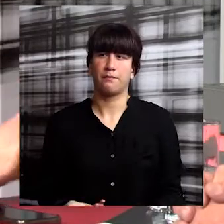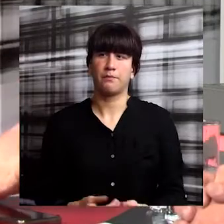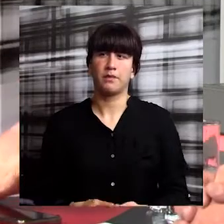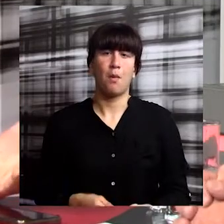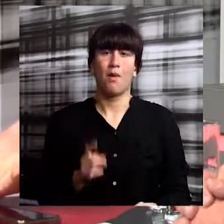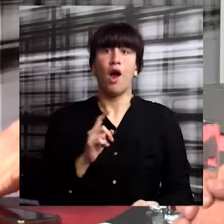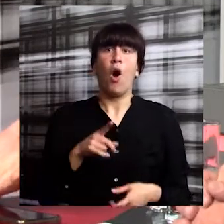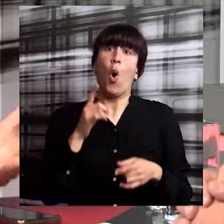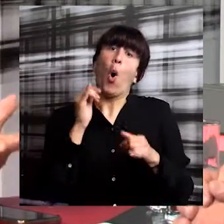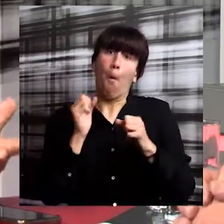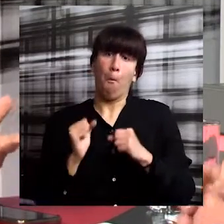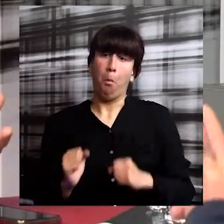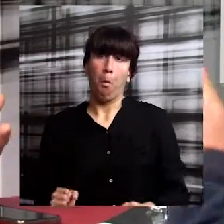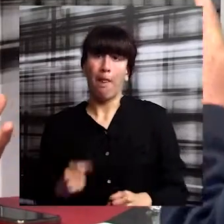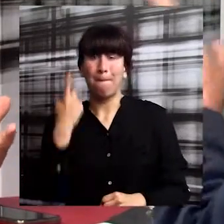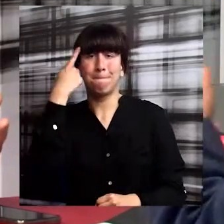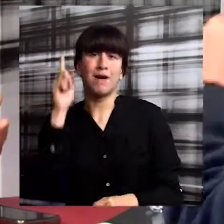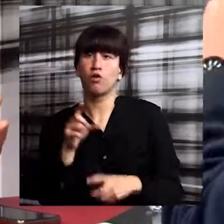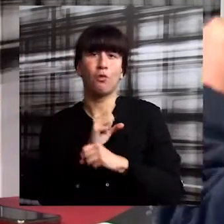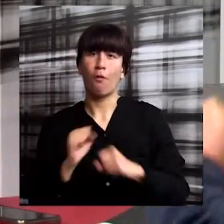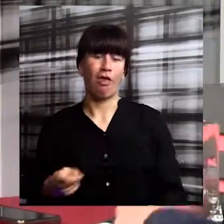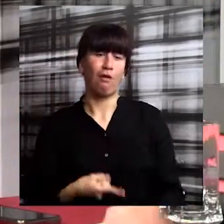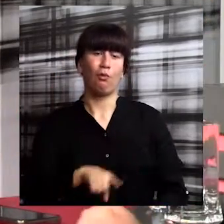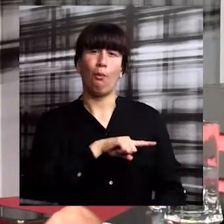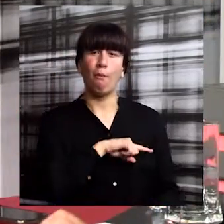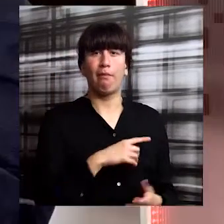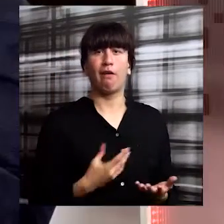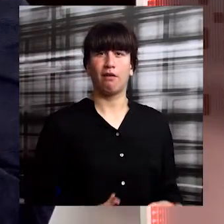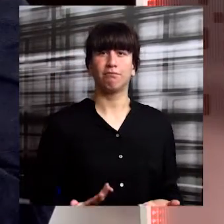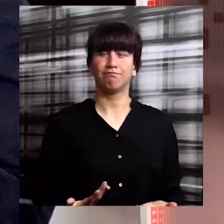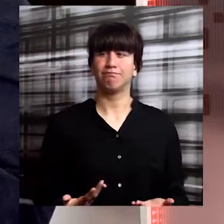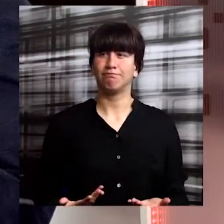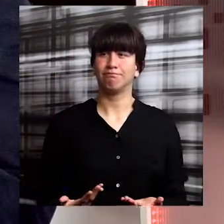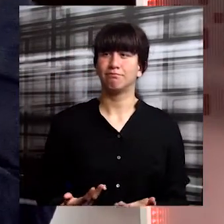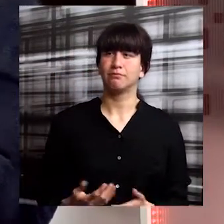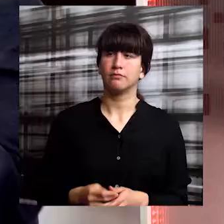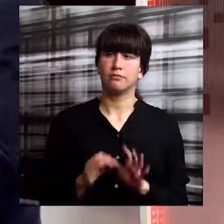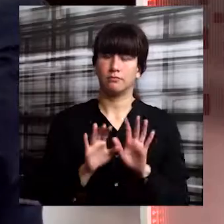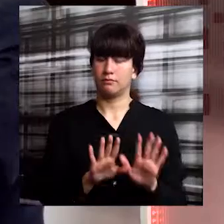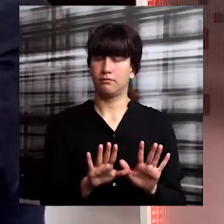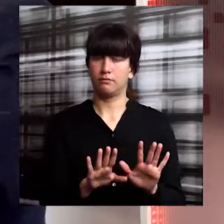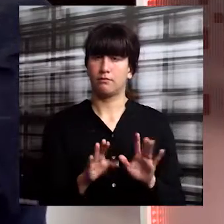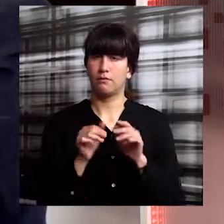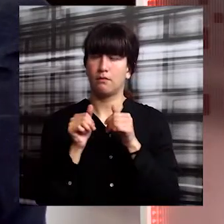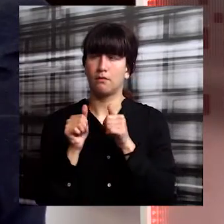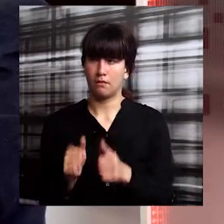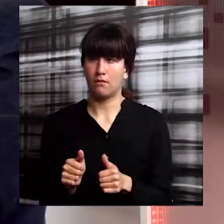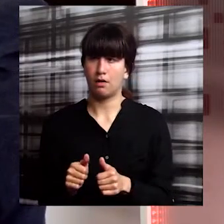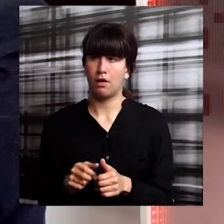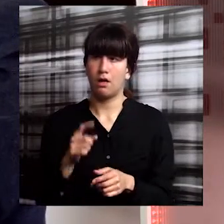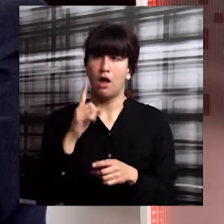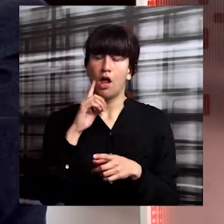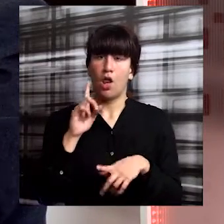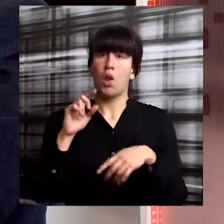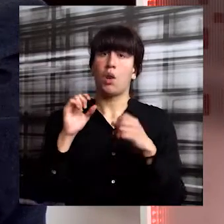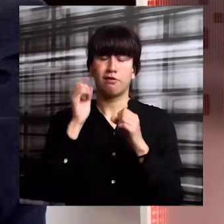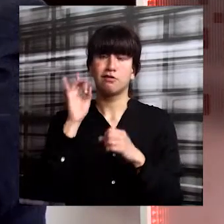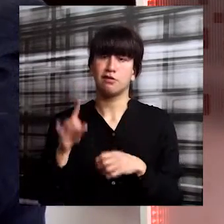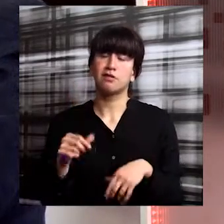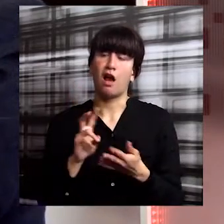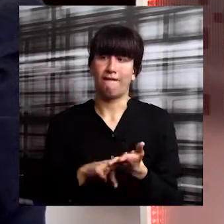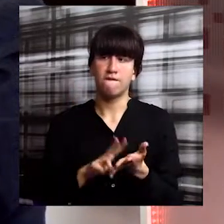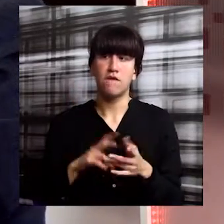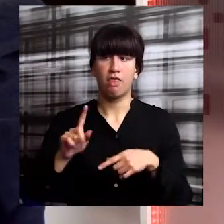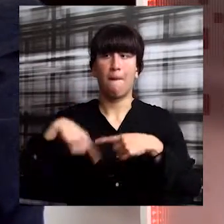a poder cumplir, y ese es el problema. Desde esa perspectiva, diputado, ¿no es cierto?, en octubre del próximo año